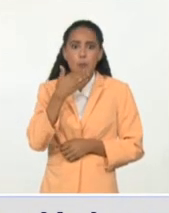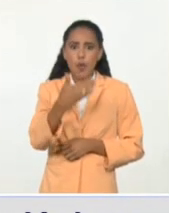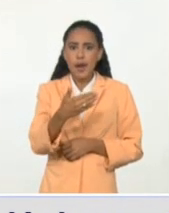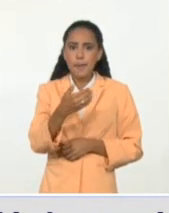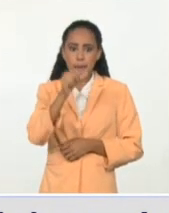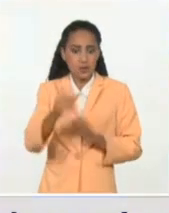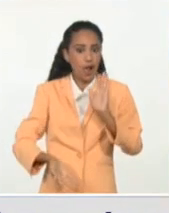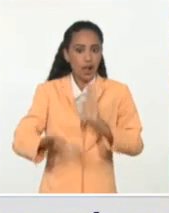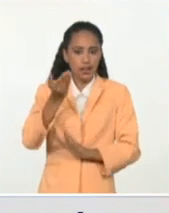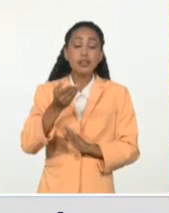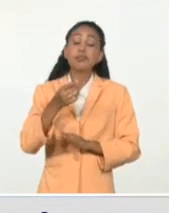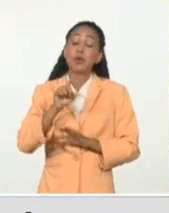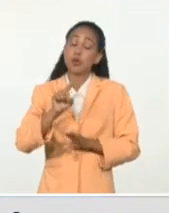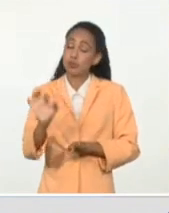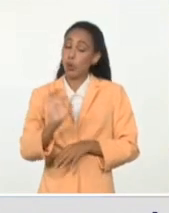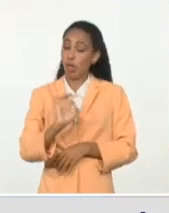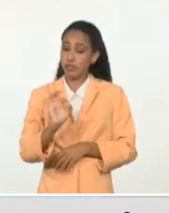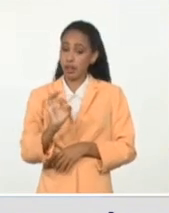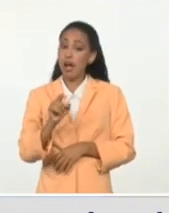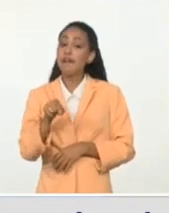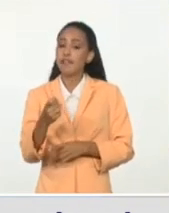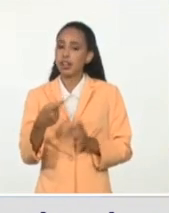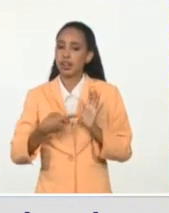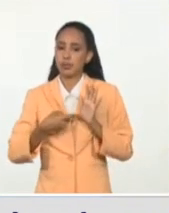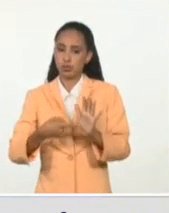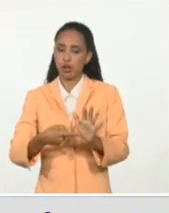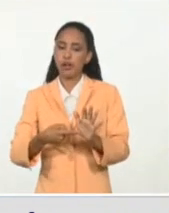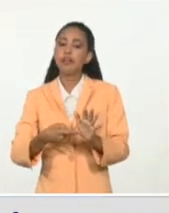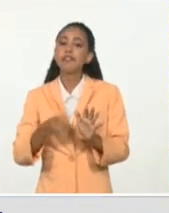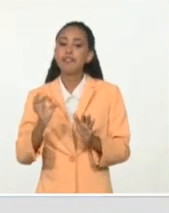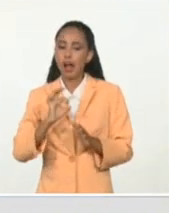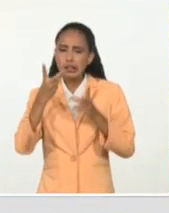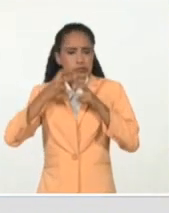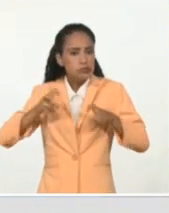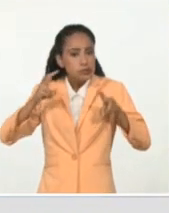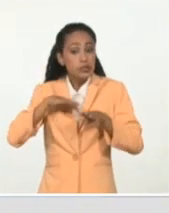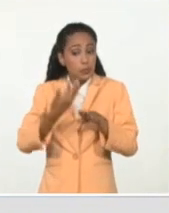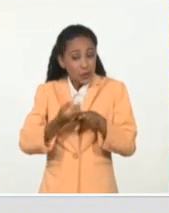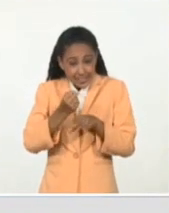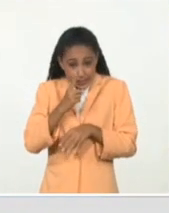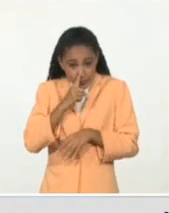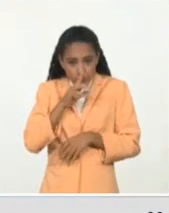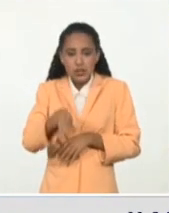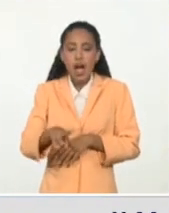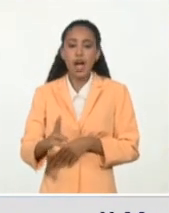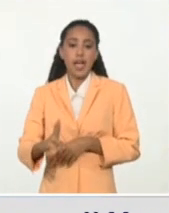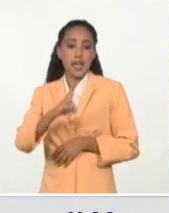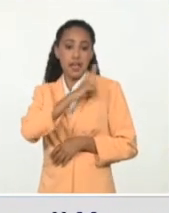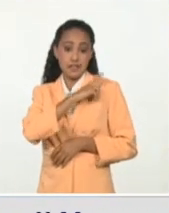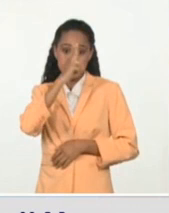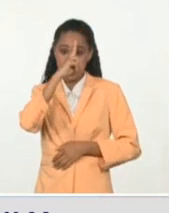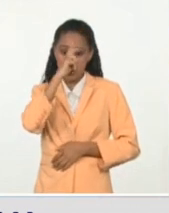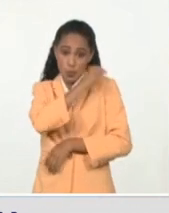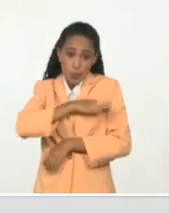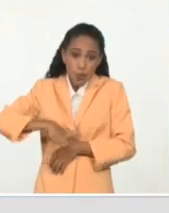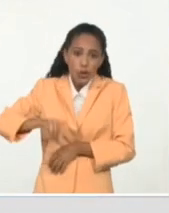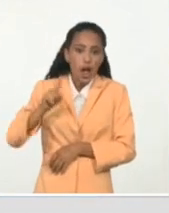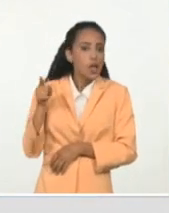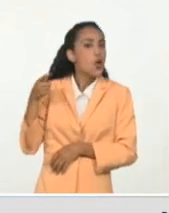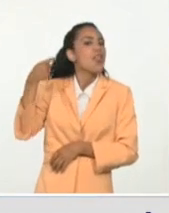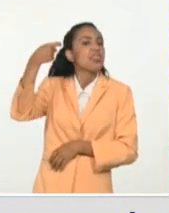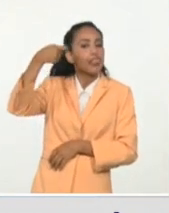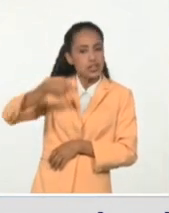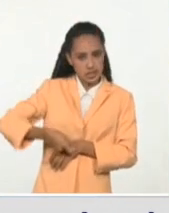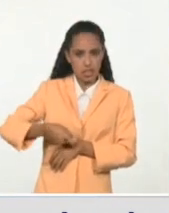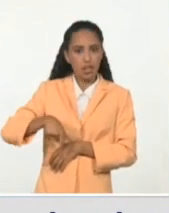y cuando terminemos los ensayos clínicos, entonces las autoridades del Ministerio de Salud Pública de Cuba tomarán las decisiones. Pero